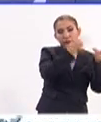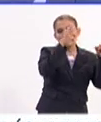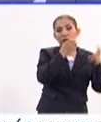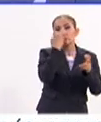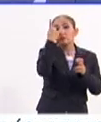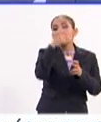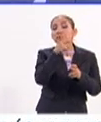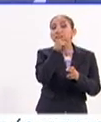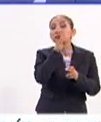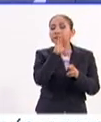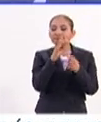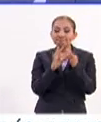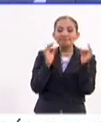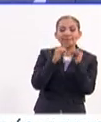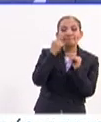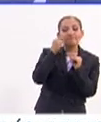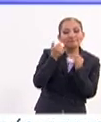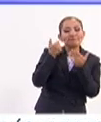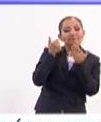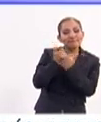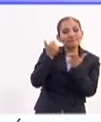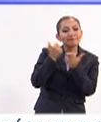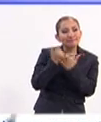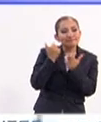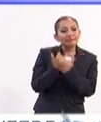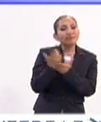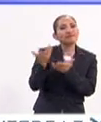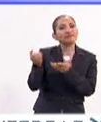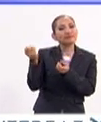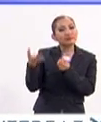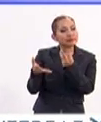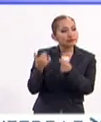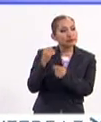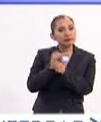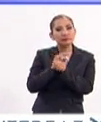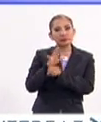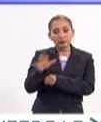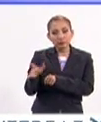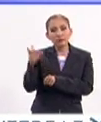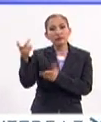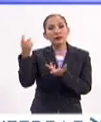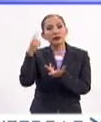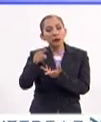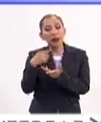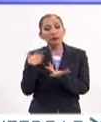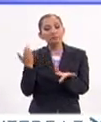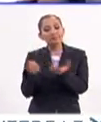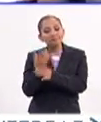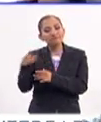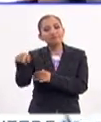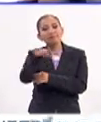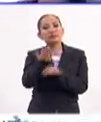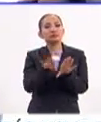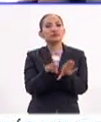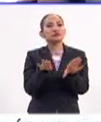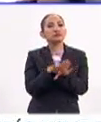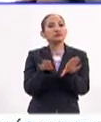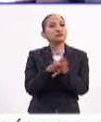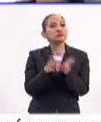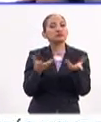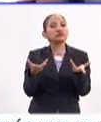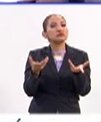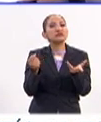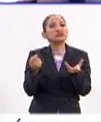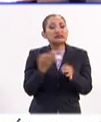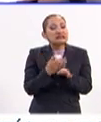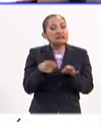Escuela para Padres, que es estarles brindando estos recursos, información para estarlos actualizando de cómo está